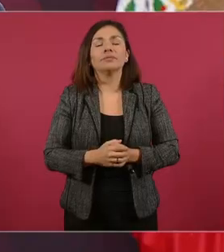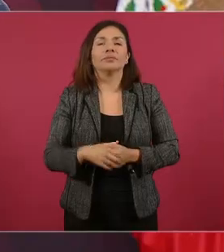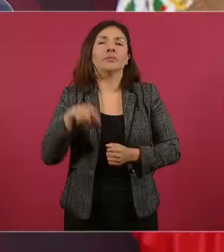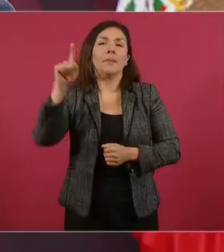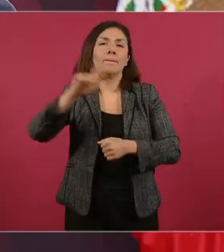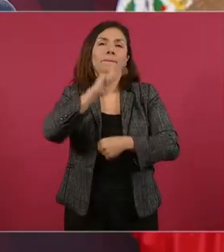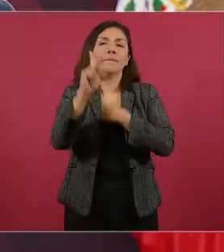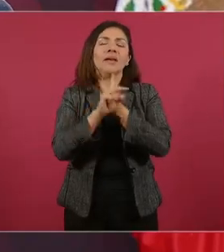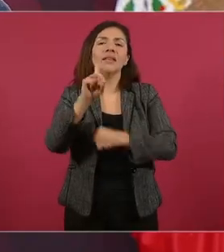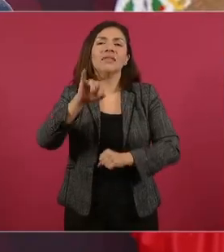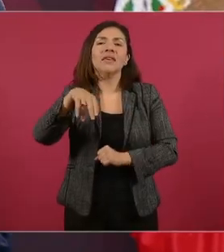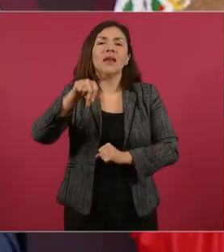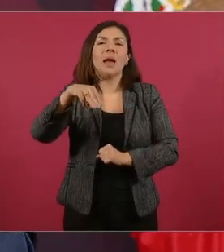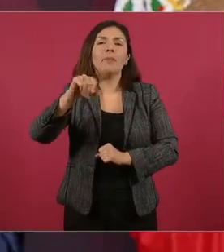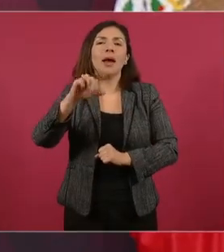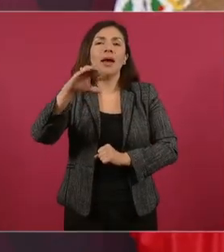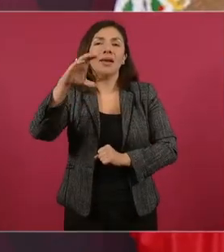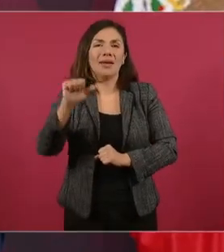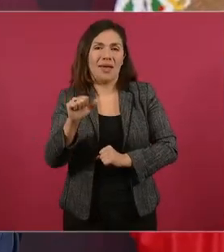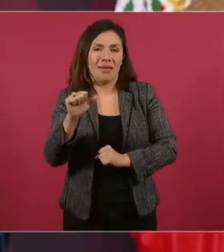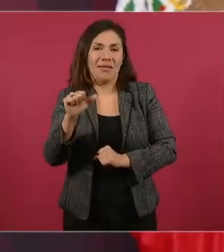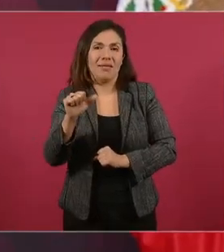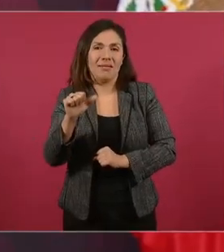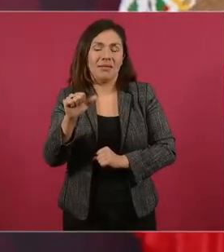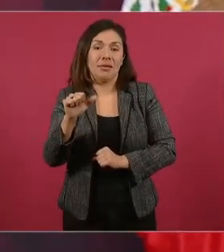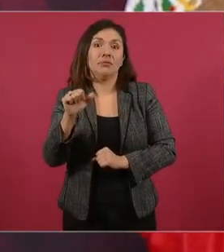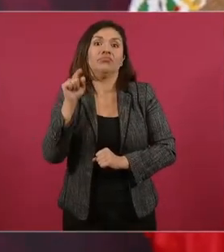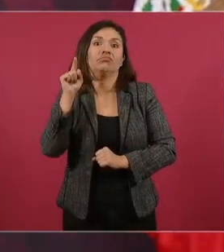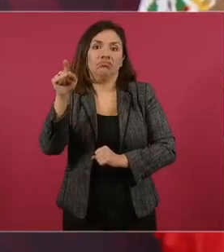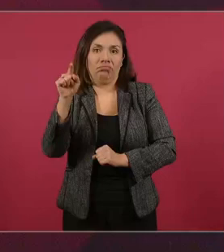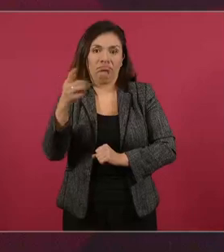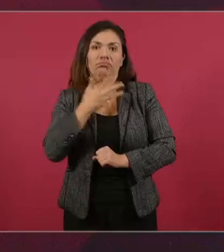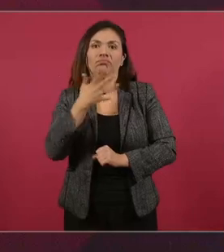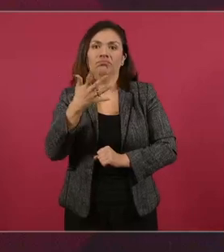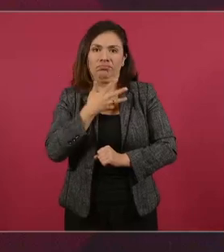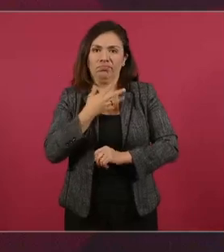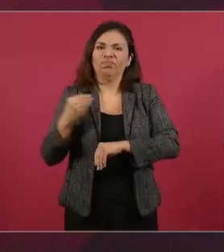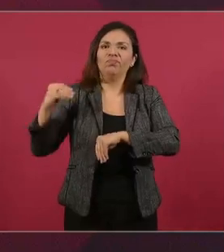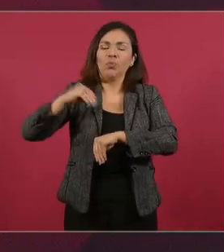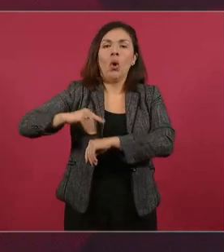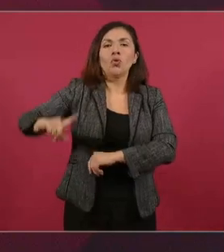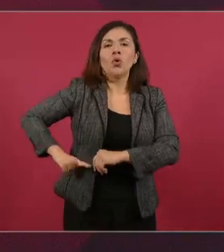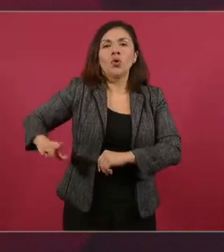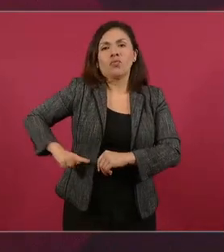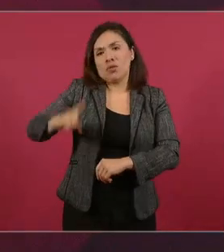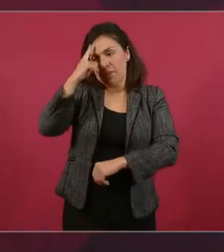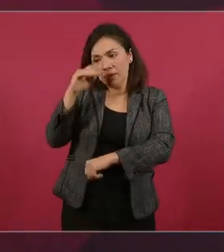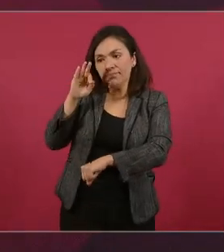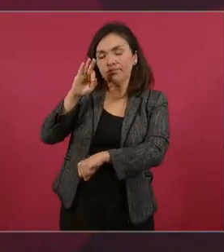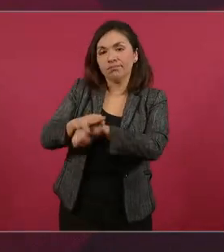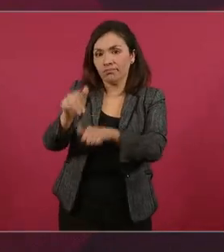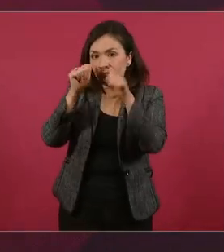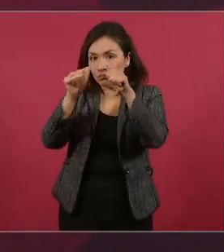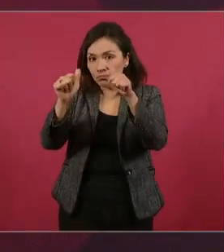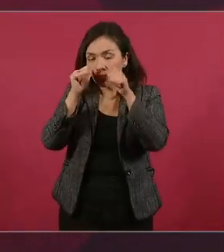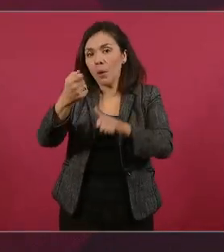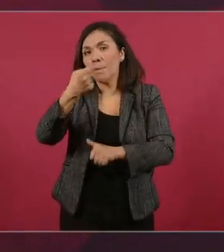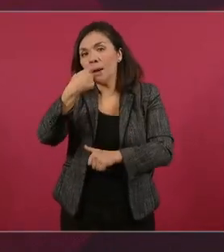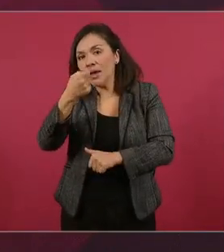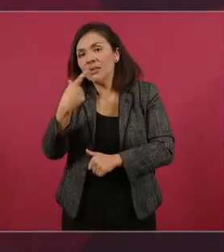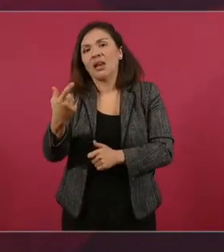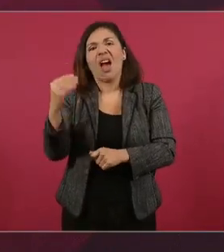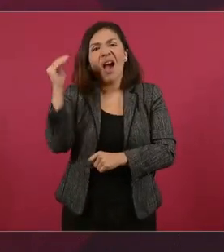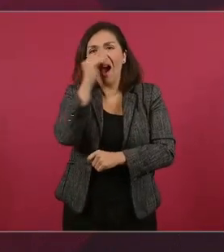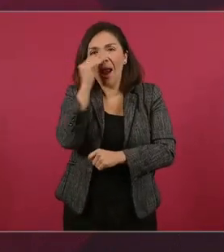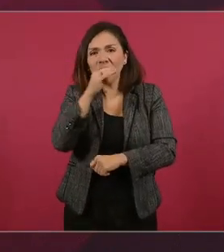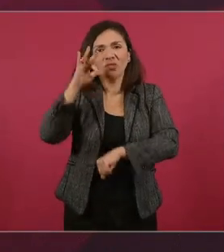Dinamarca. Sí, ahí está establecido el estado de bienestar, la atención médica, medicamentos